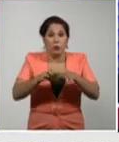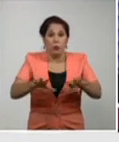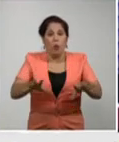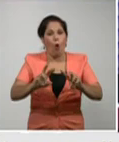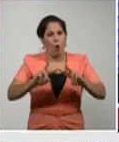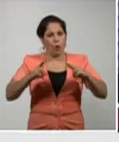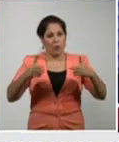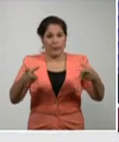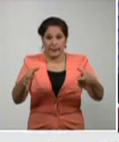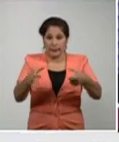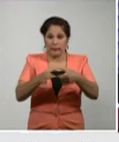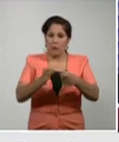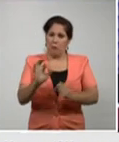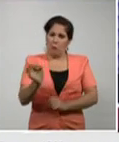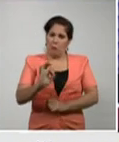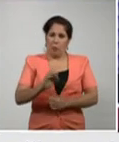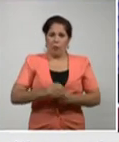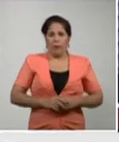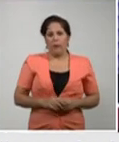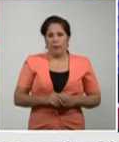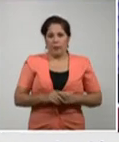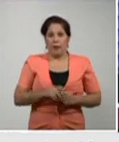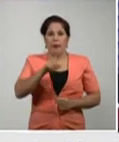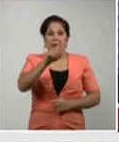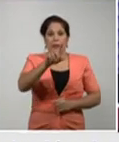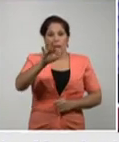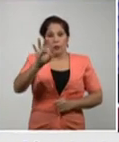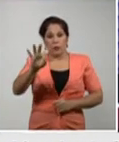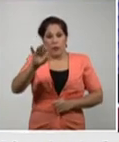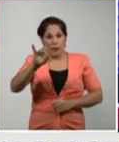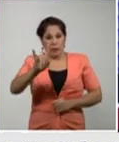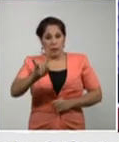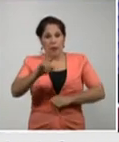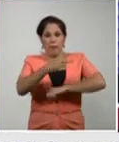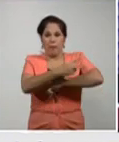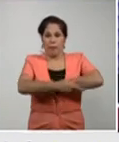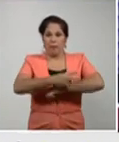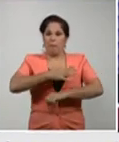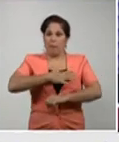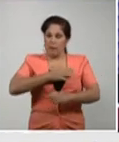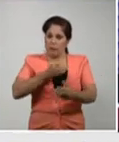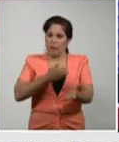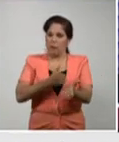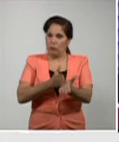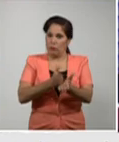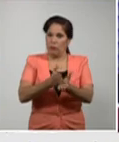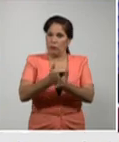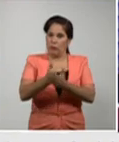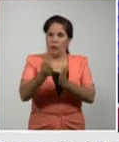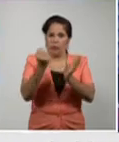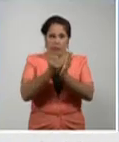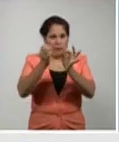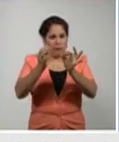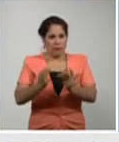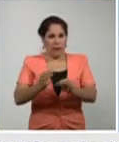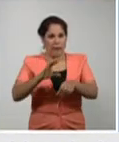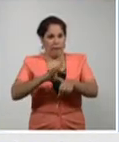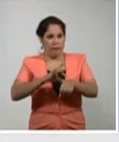reducción sustancial. 189 países se mantienen que han notificado la